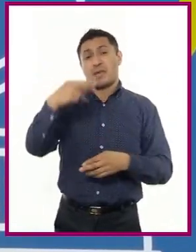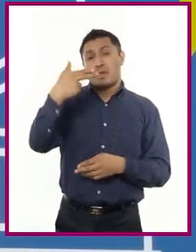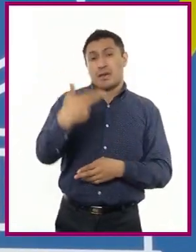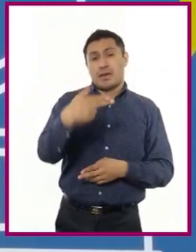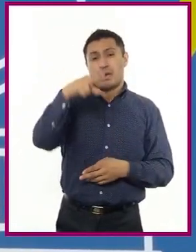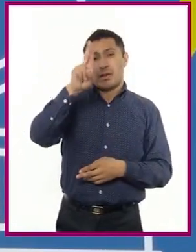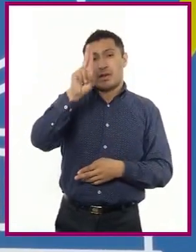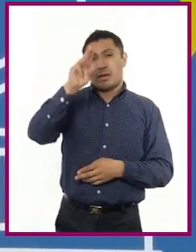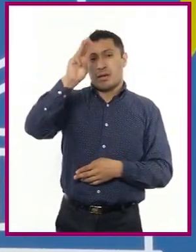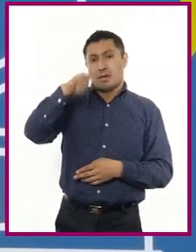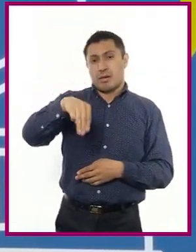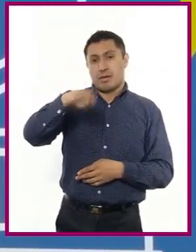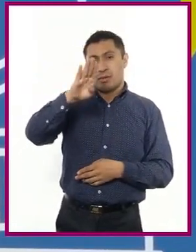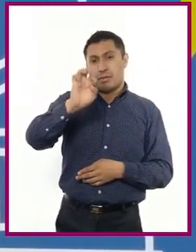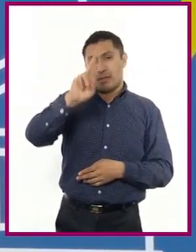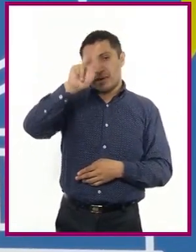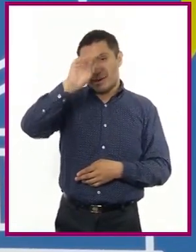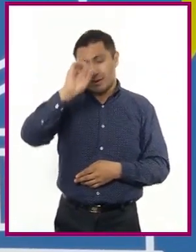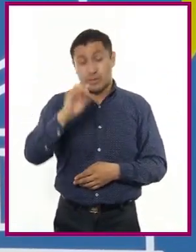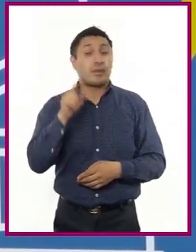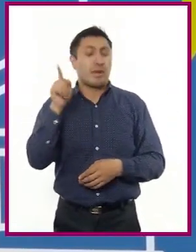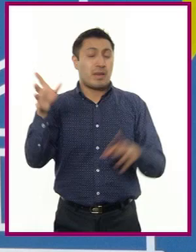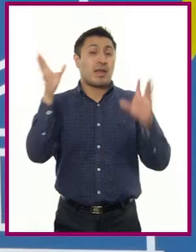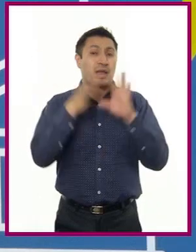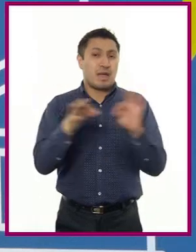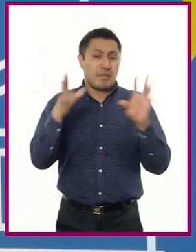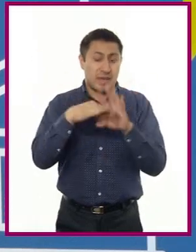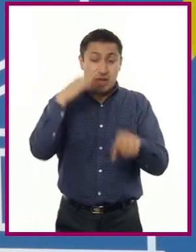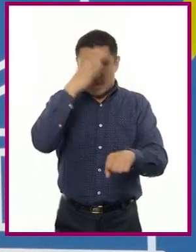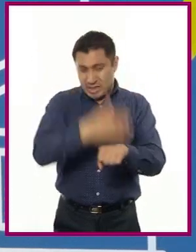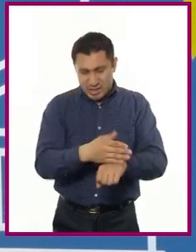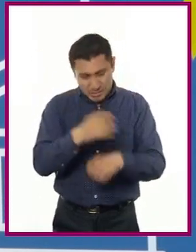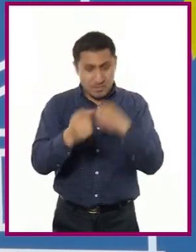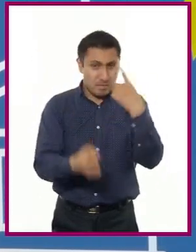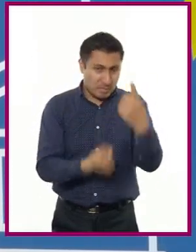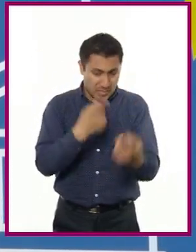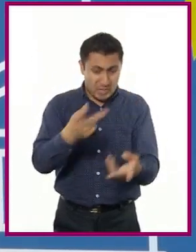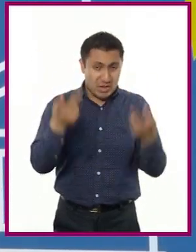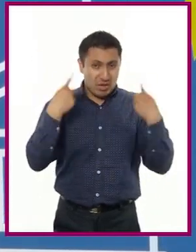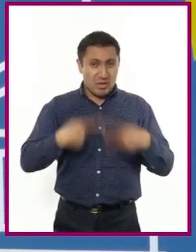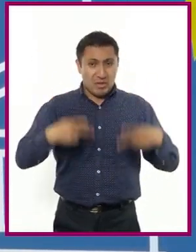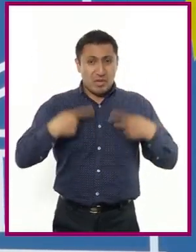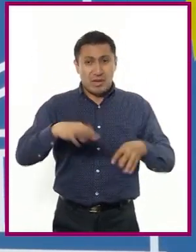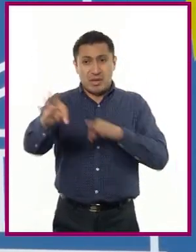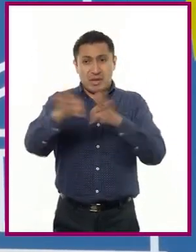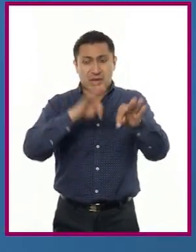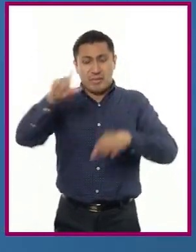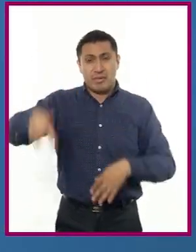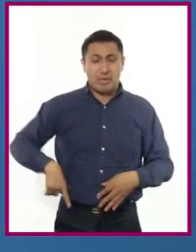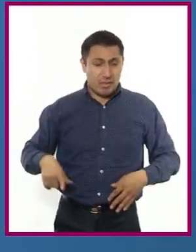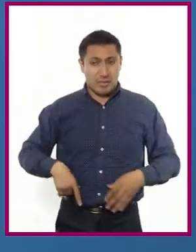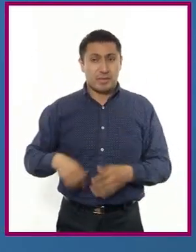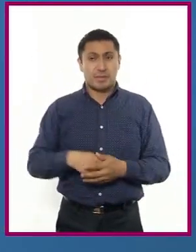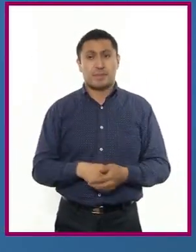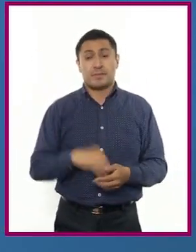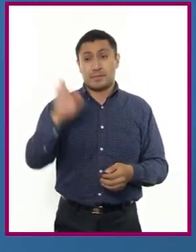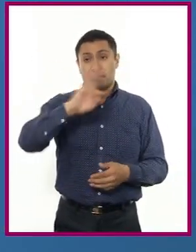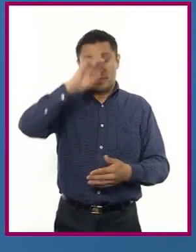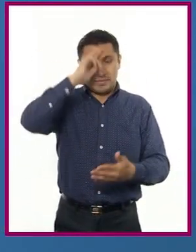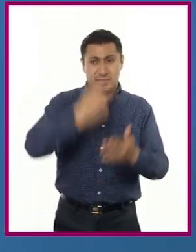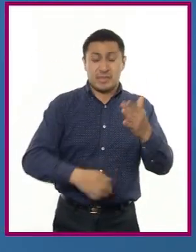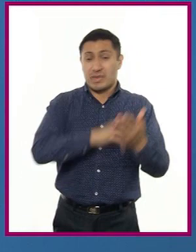que nos explicó las sanciones a las que pueden hacerse acreedoras las y los servidores públicos. En el